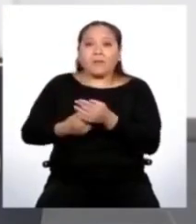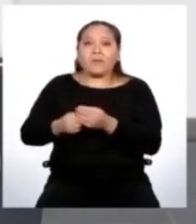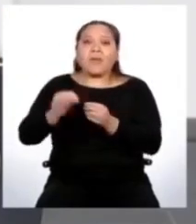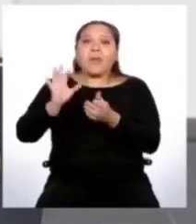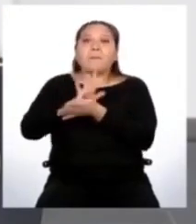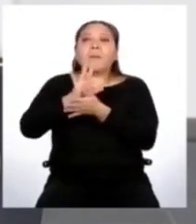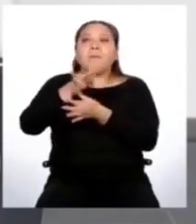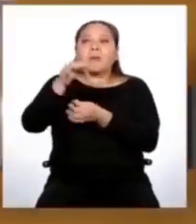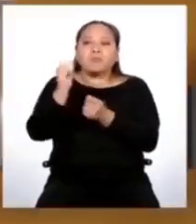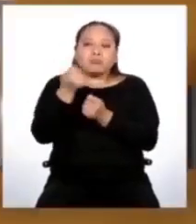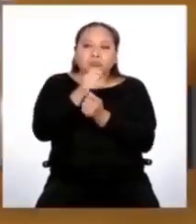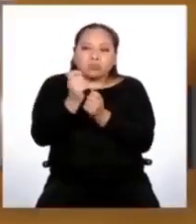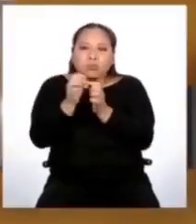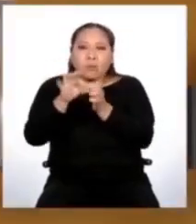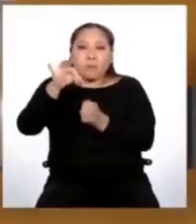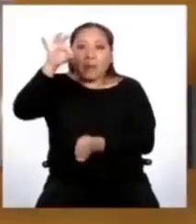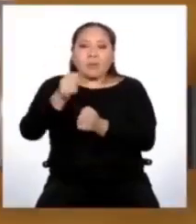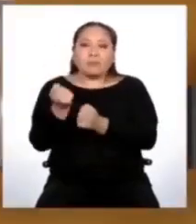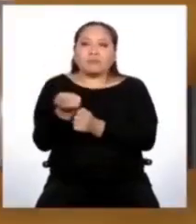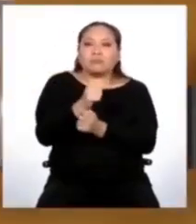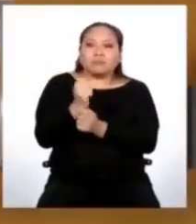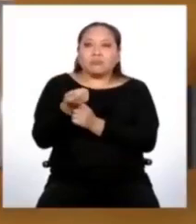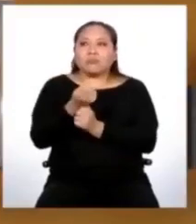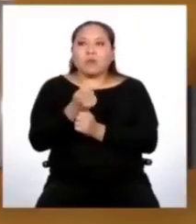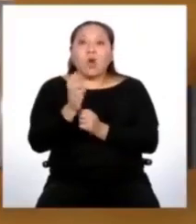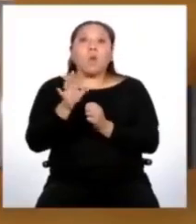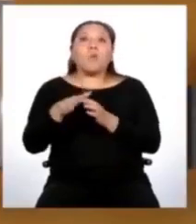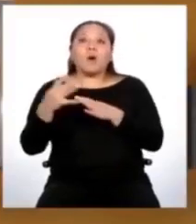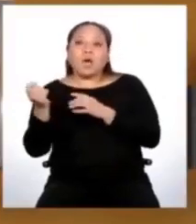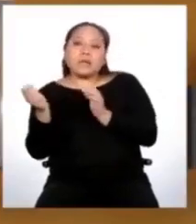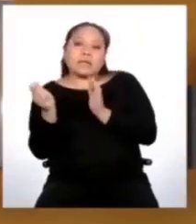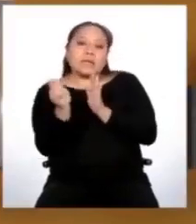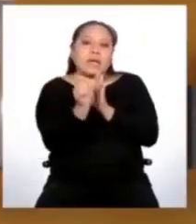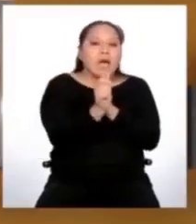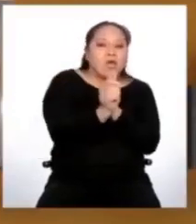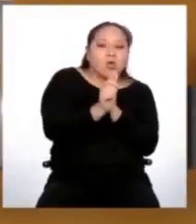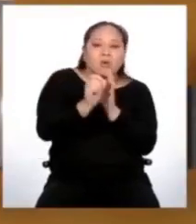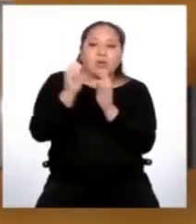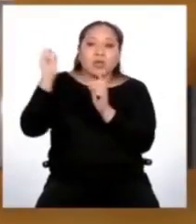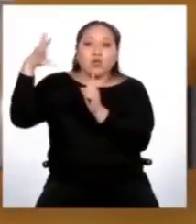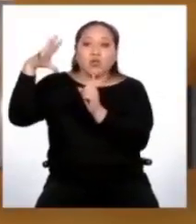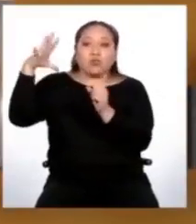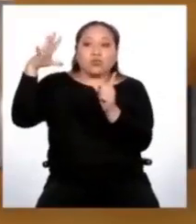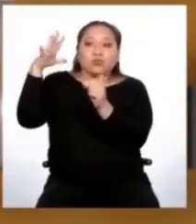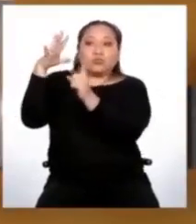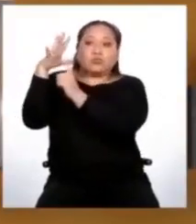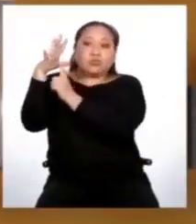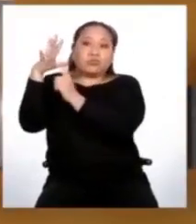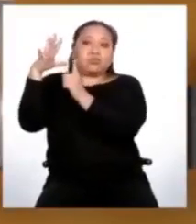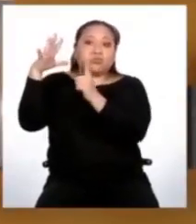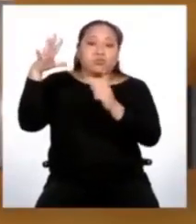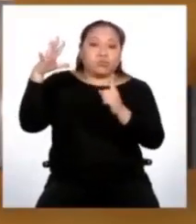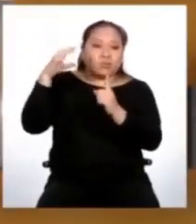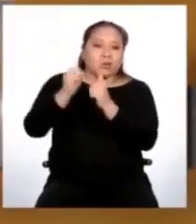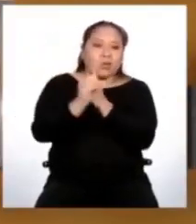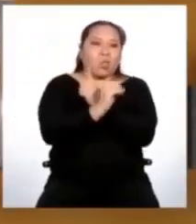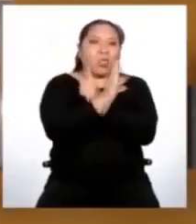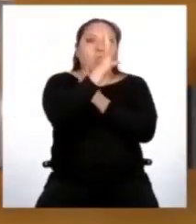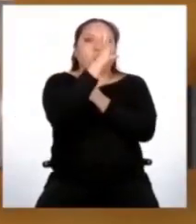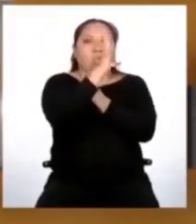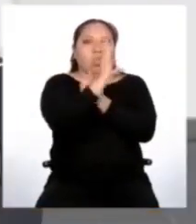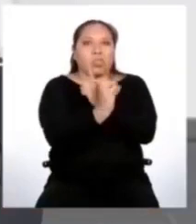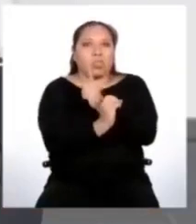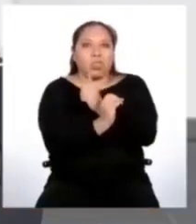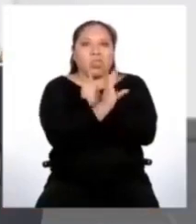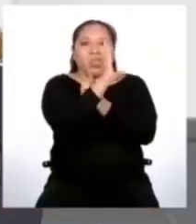nuestros personajes. Prueben acercando y alejando la figura de la fuente de luz. Descubrirán cómo se puede jugar con el tamaño de las